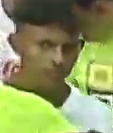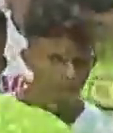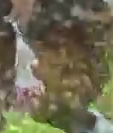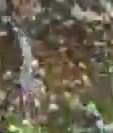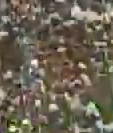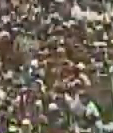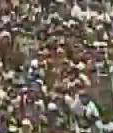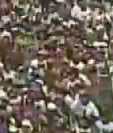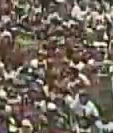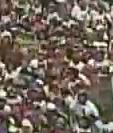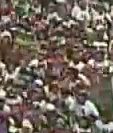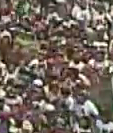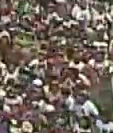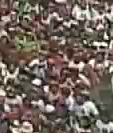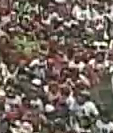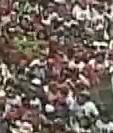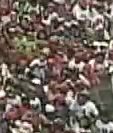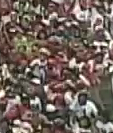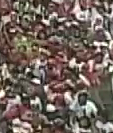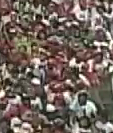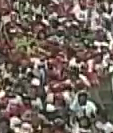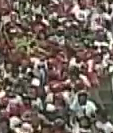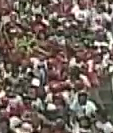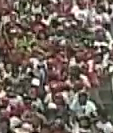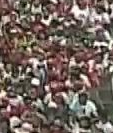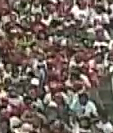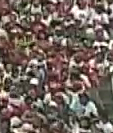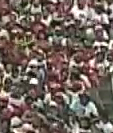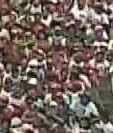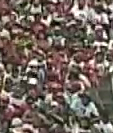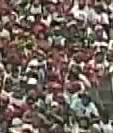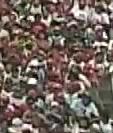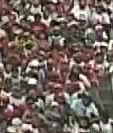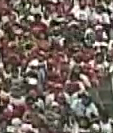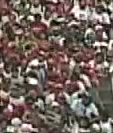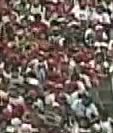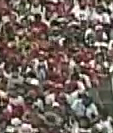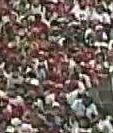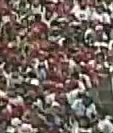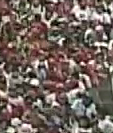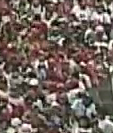a la carga touch y la carga a la carga